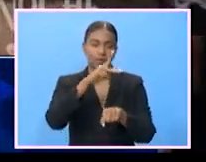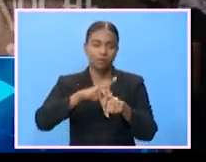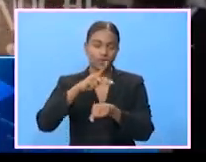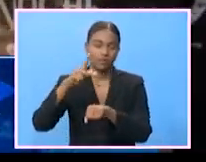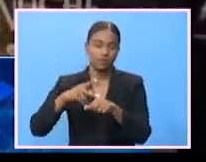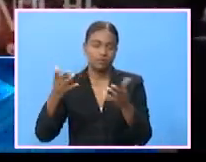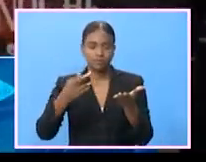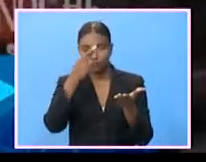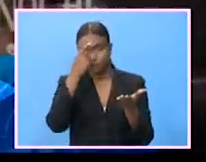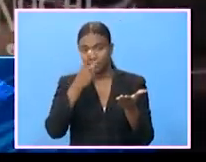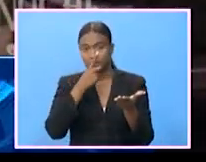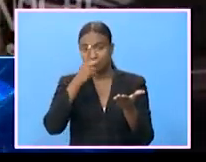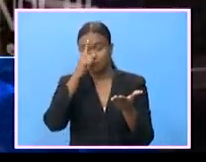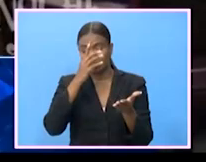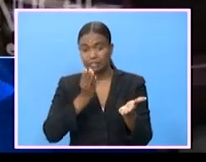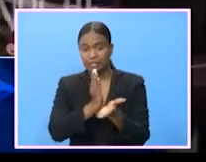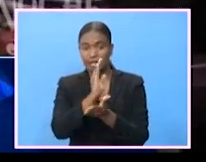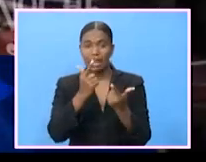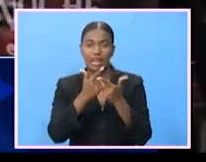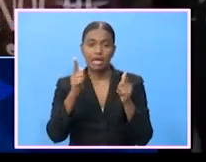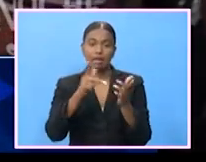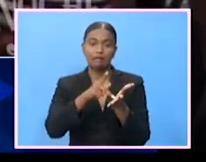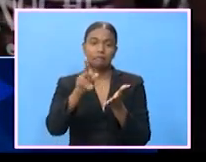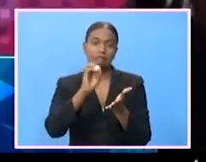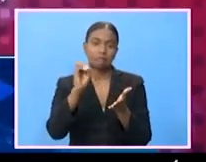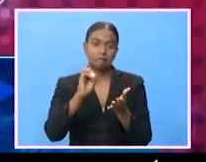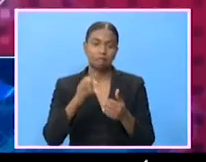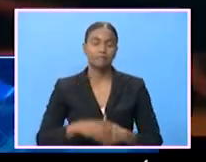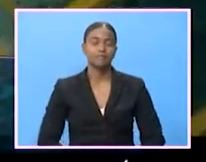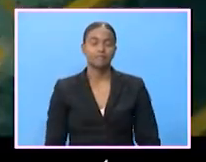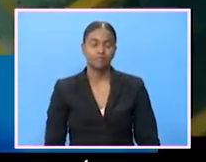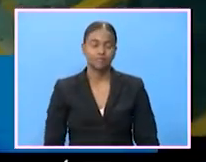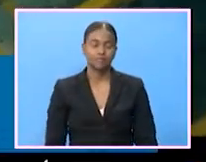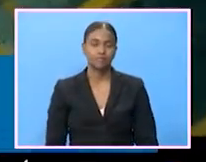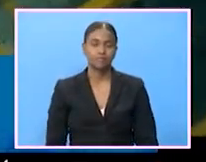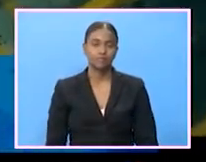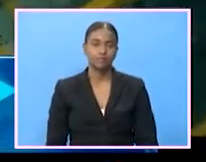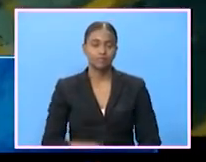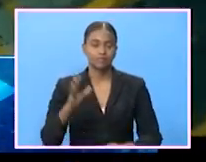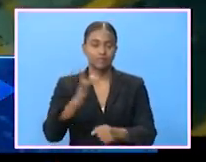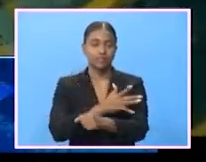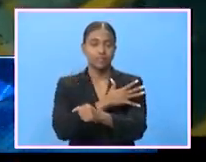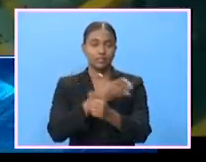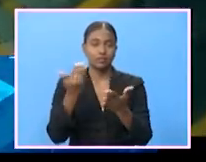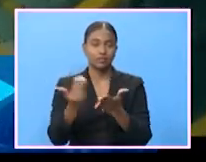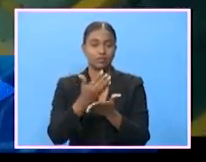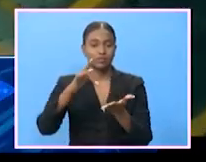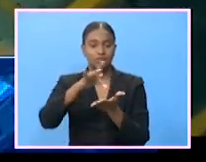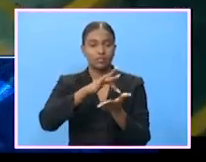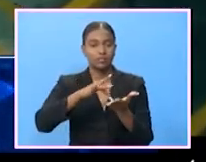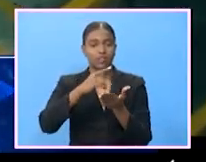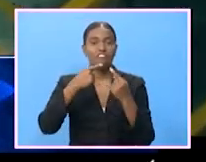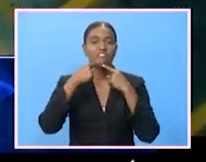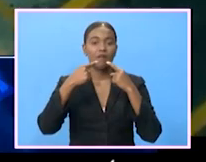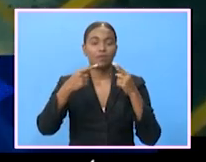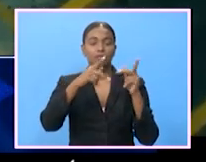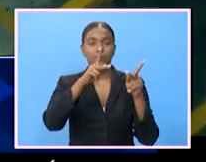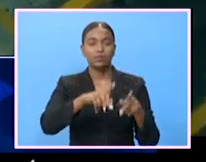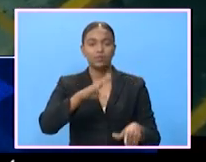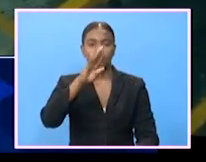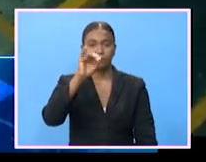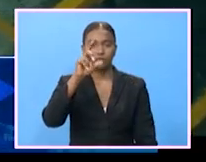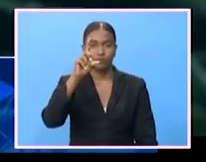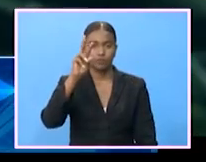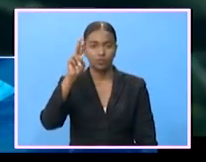del país con entrada libre de costo. Las canciones del nuevo álbum del artista puertorriqueño Bad